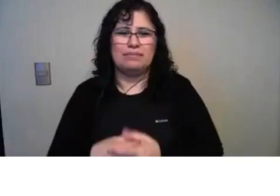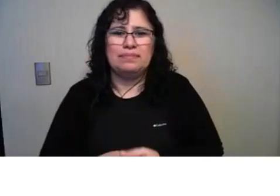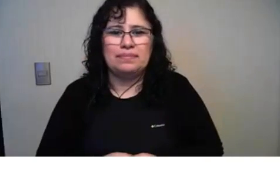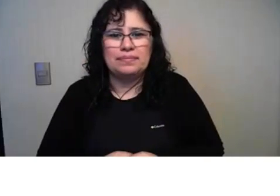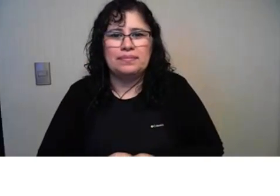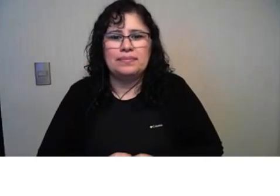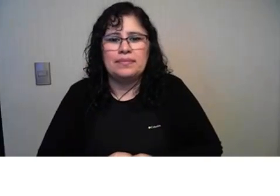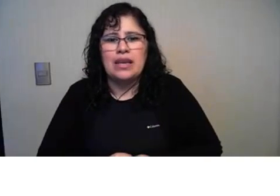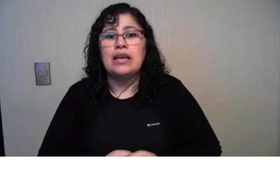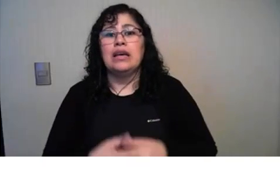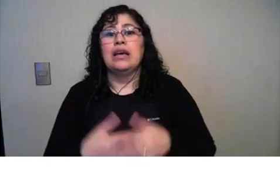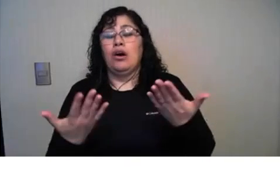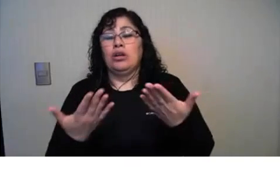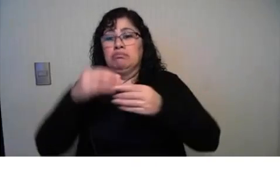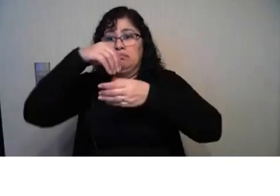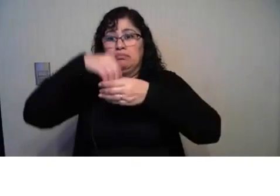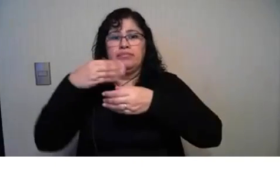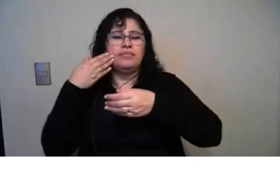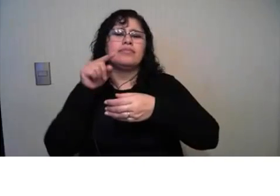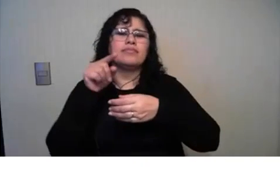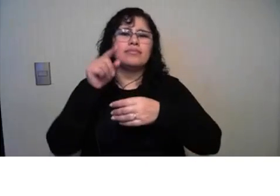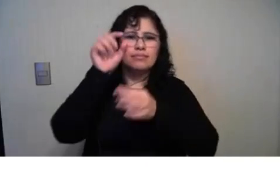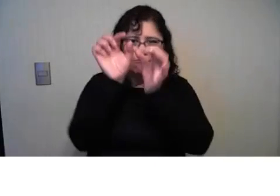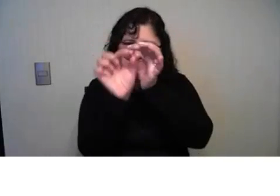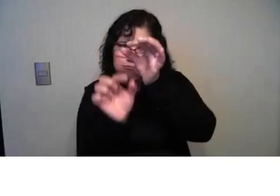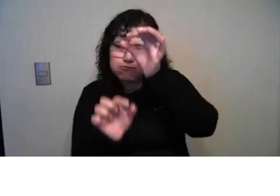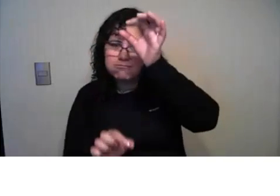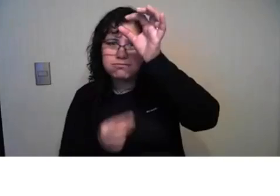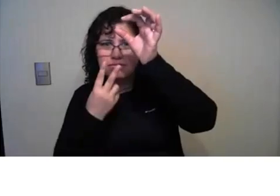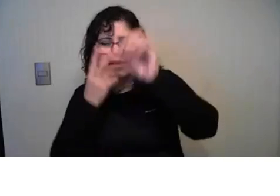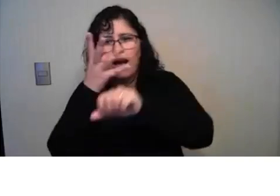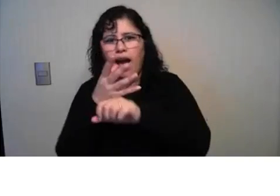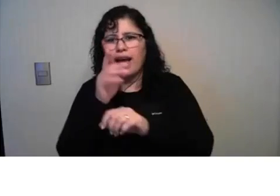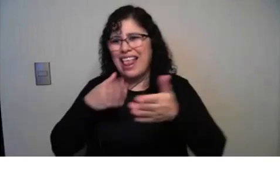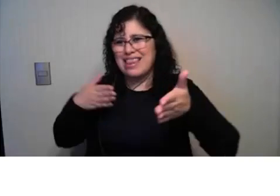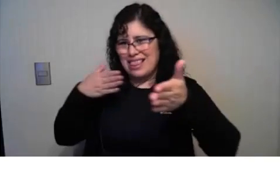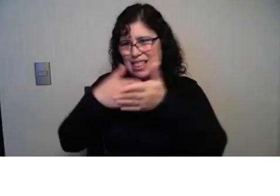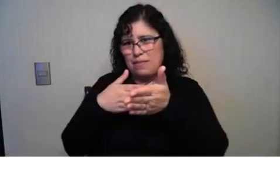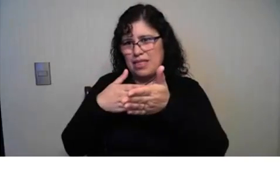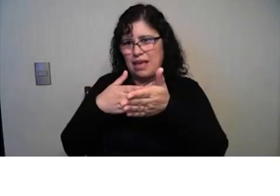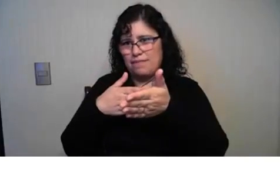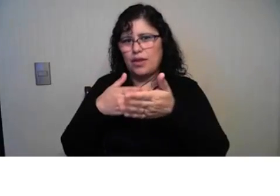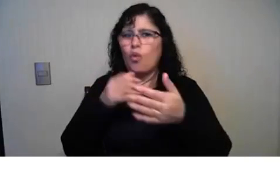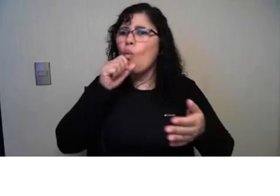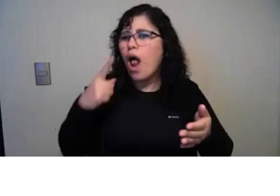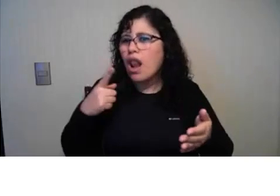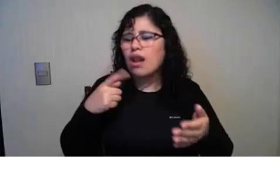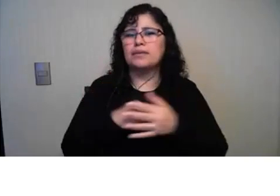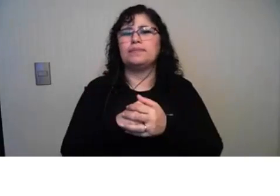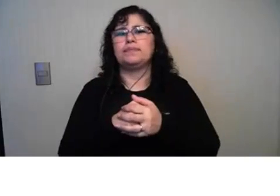En cuanto a la médula espinal, tenemos que establecer un límite, ¿ya? Y el límite,